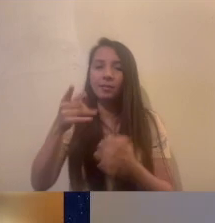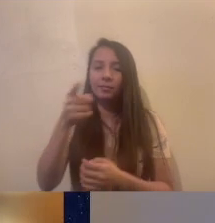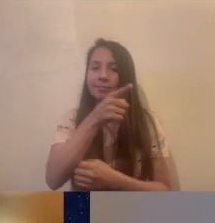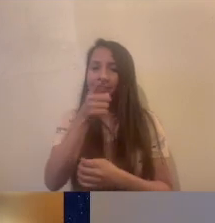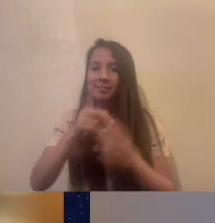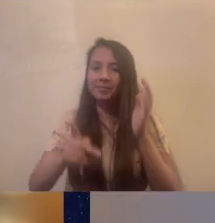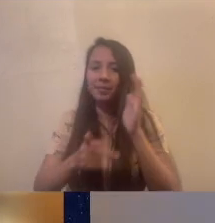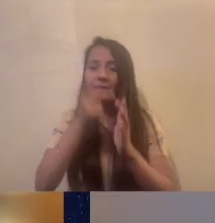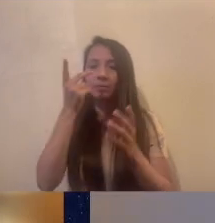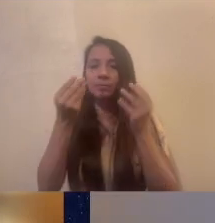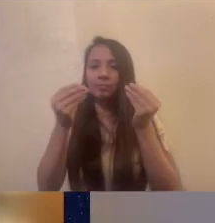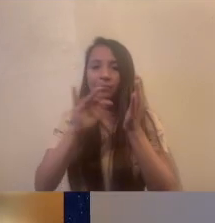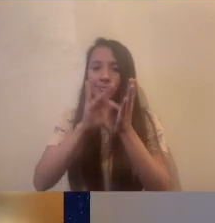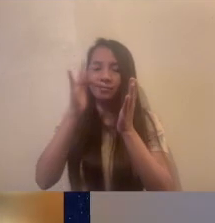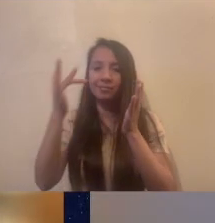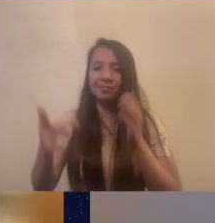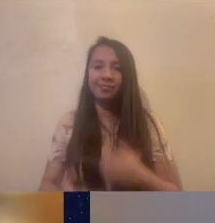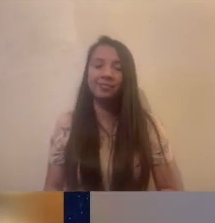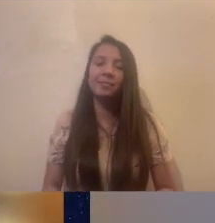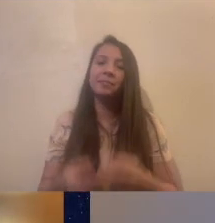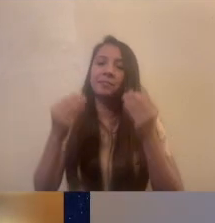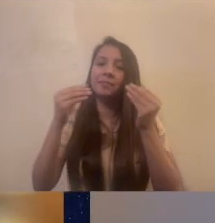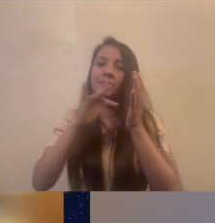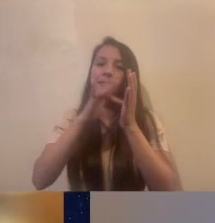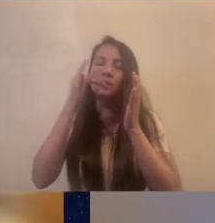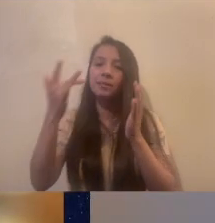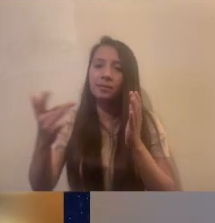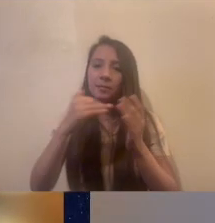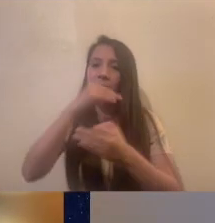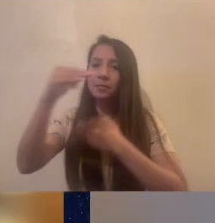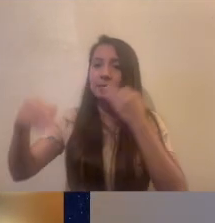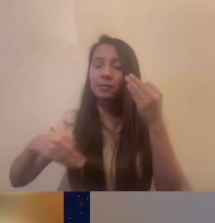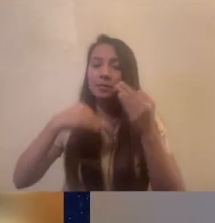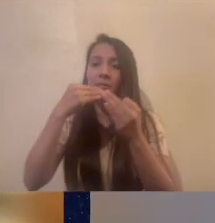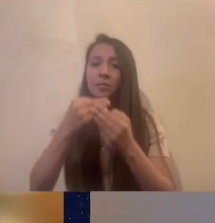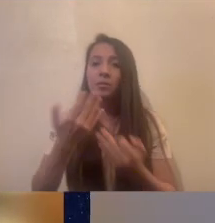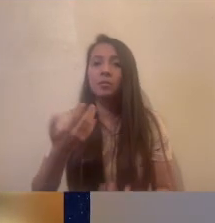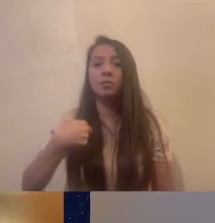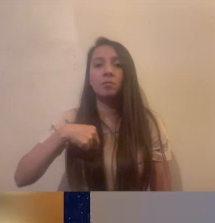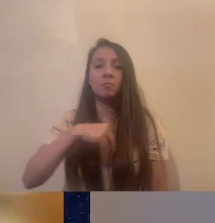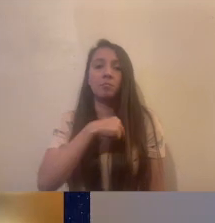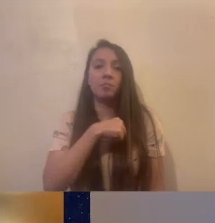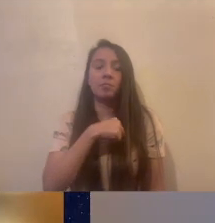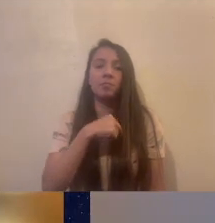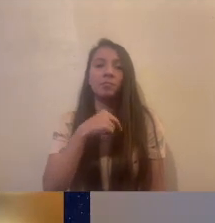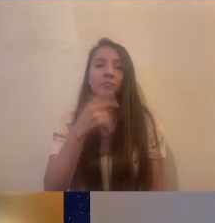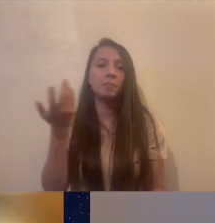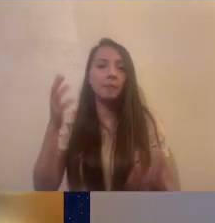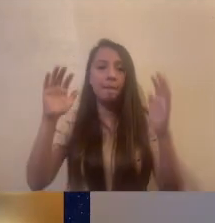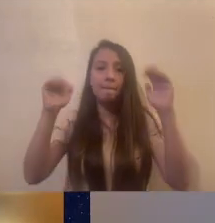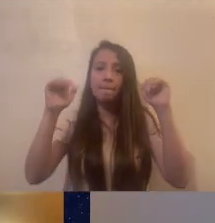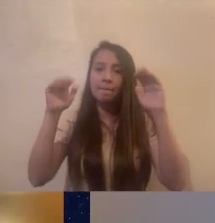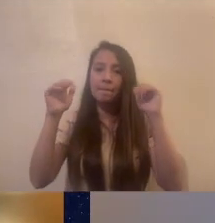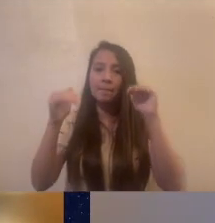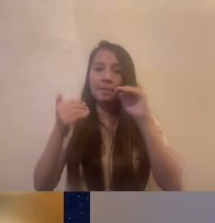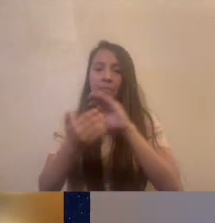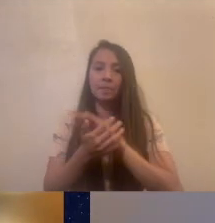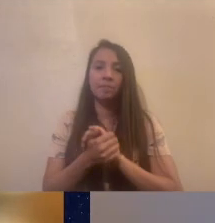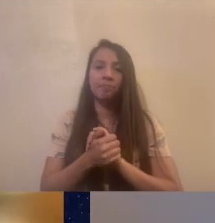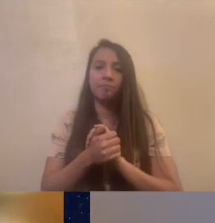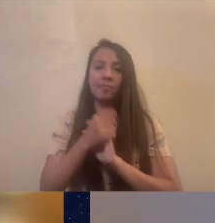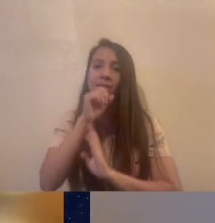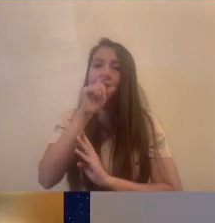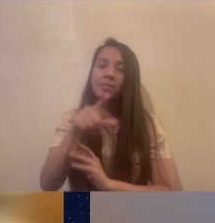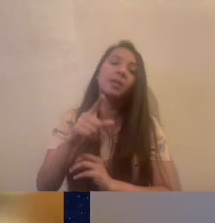Gracias a ustedes nuevamente. Muchas gracias. Bueno, muchas gracias a todos. Y nosotros, bueno, nos